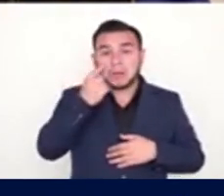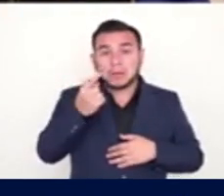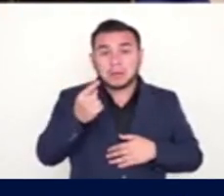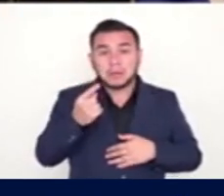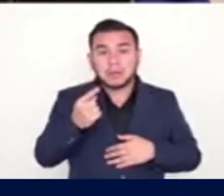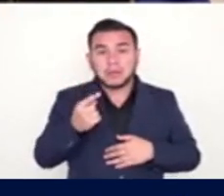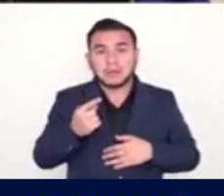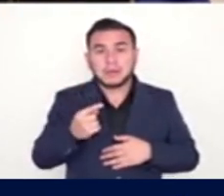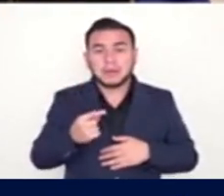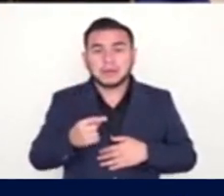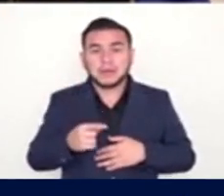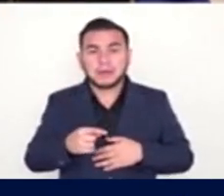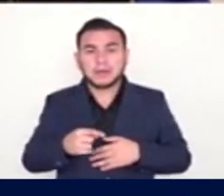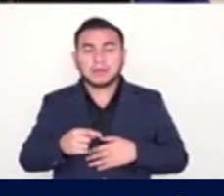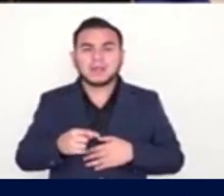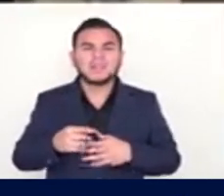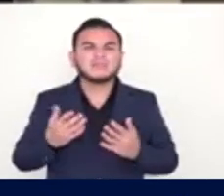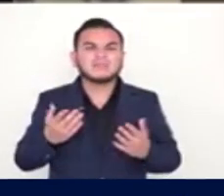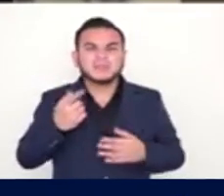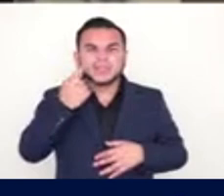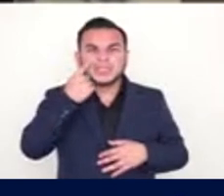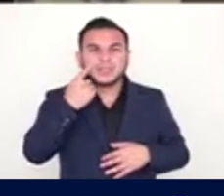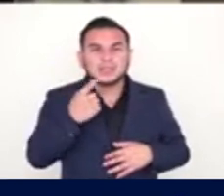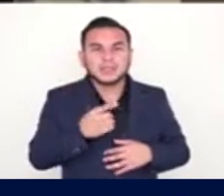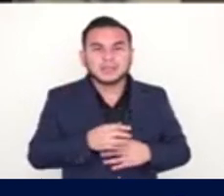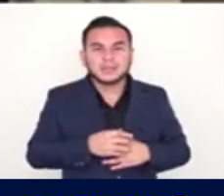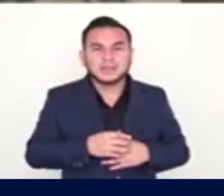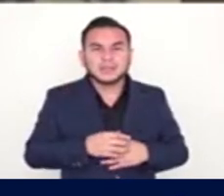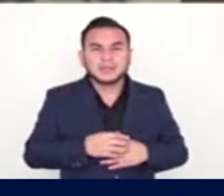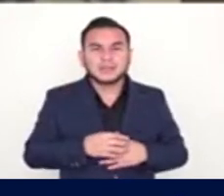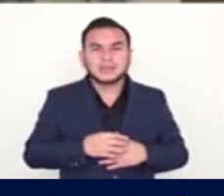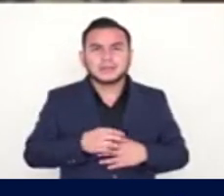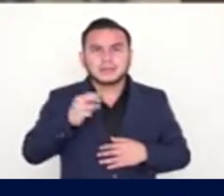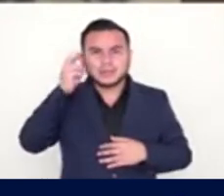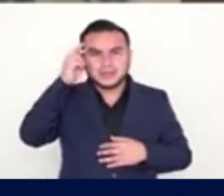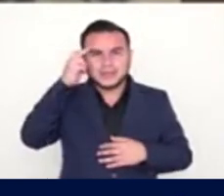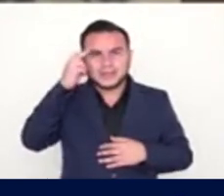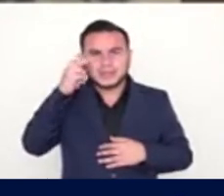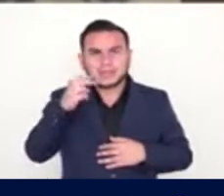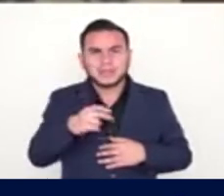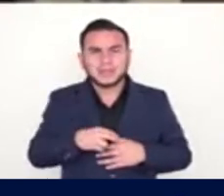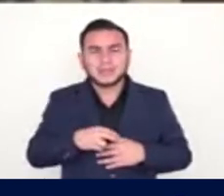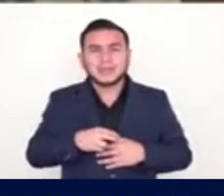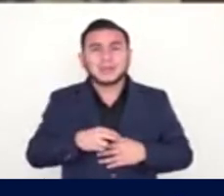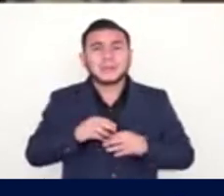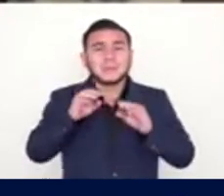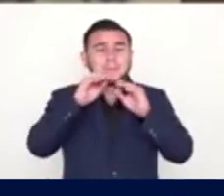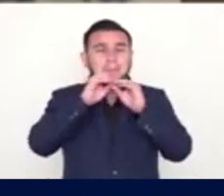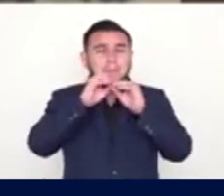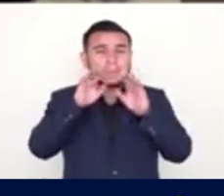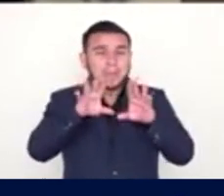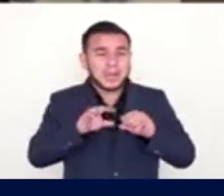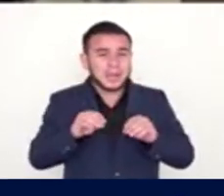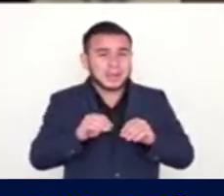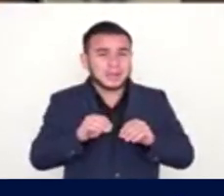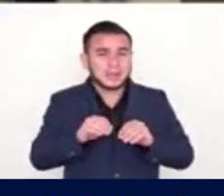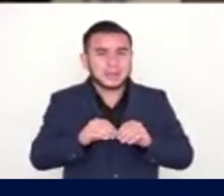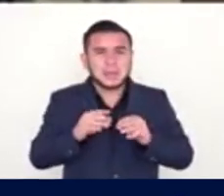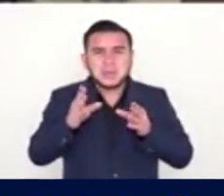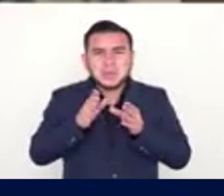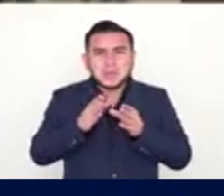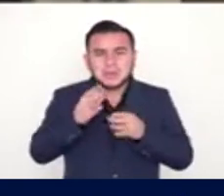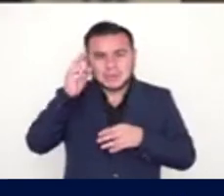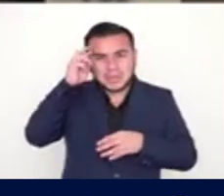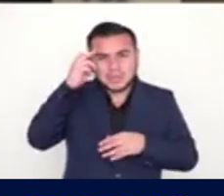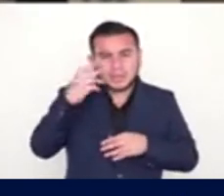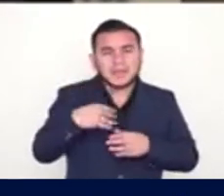luego, en el medio Gato Encerrado. Y era una casi con una página web chiquitita. O sea, ni siquiera, bueno, por lo menos el Faro, pues tiene